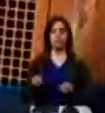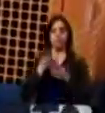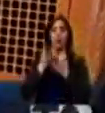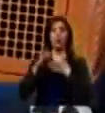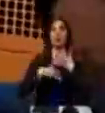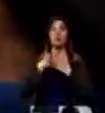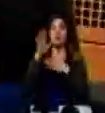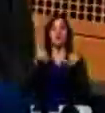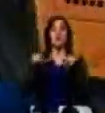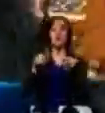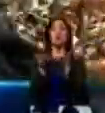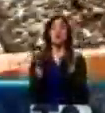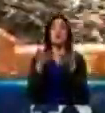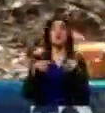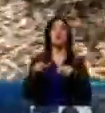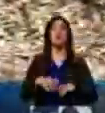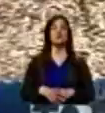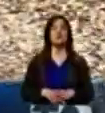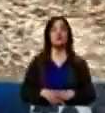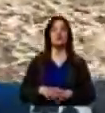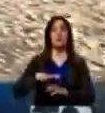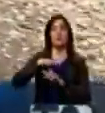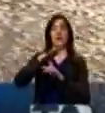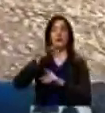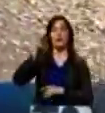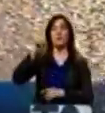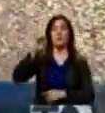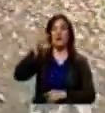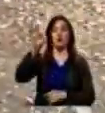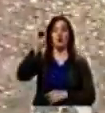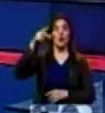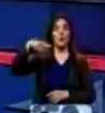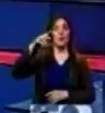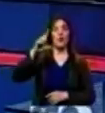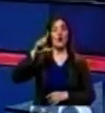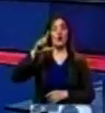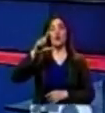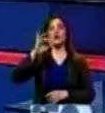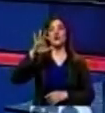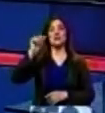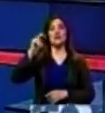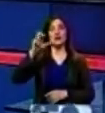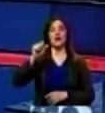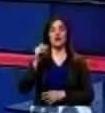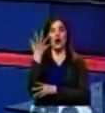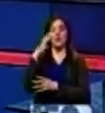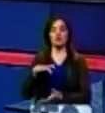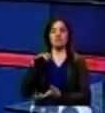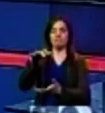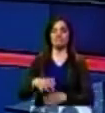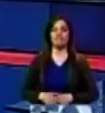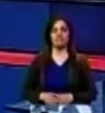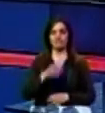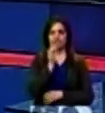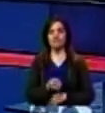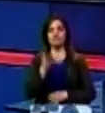son los 5 puntos, entre estos está aquí el Parque Metropolitano donde usted puede venir a entregar su arbolito. Esa es la